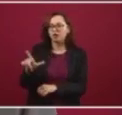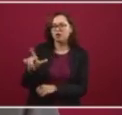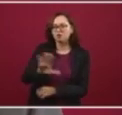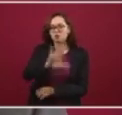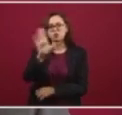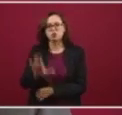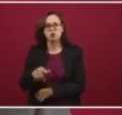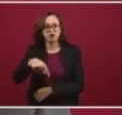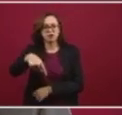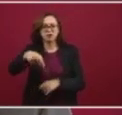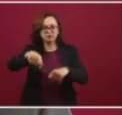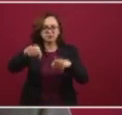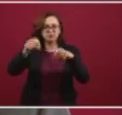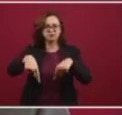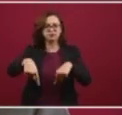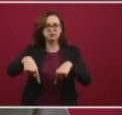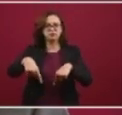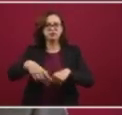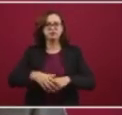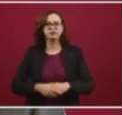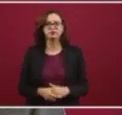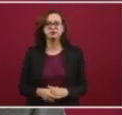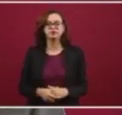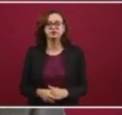aquí en Palacio,